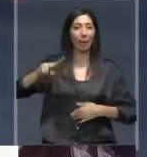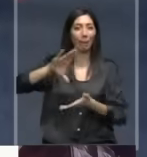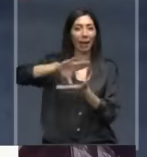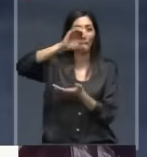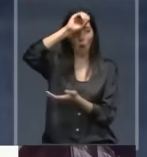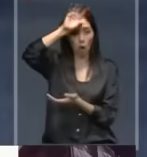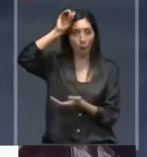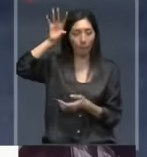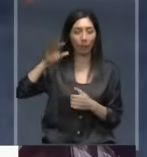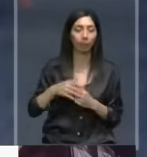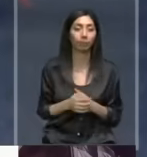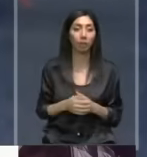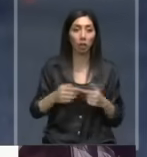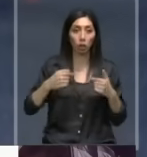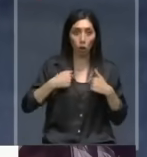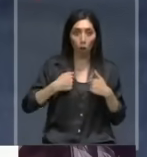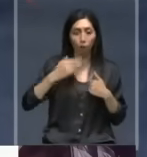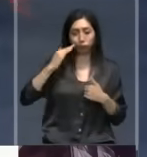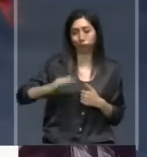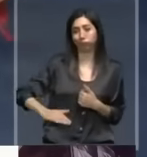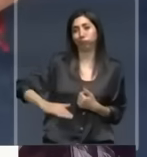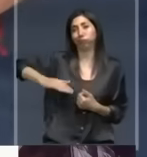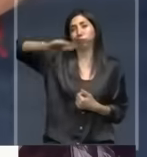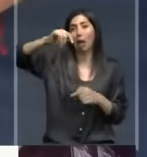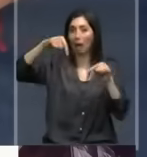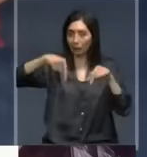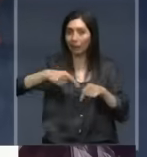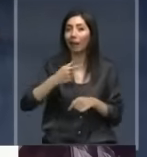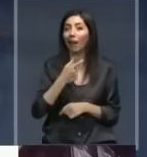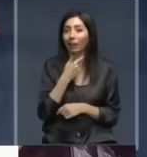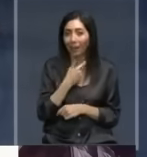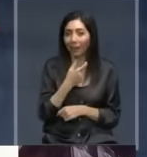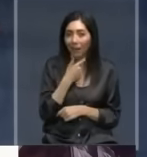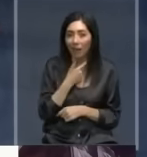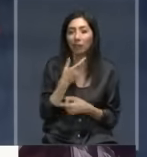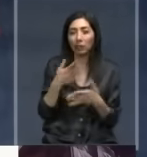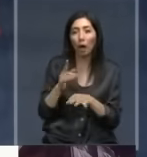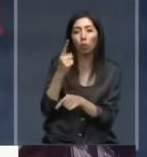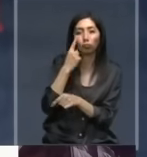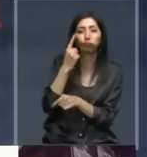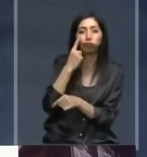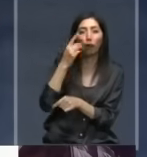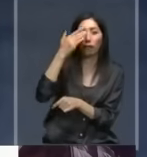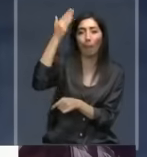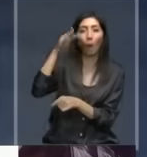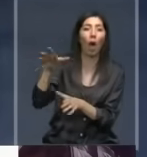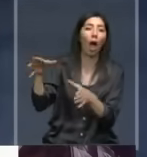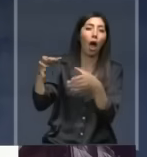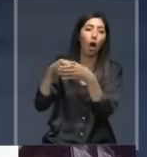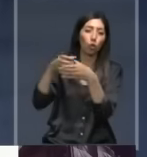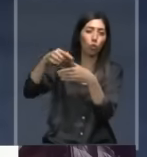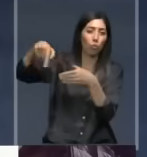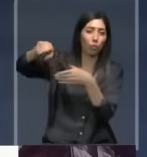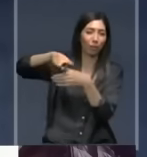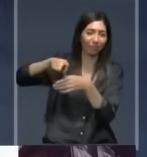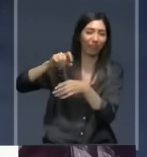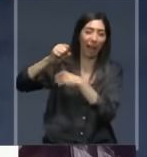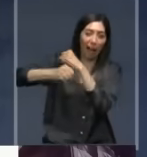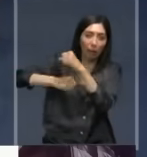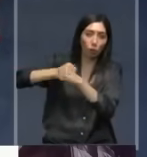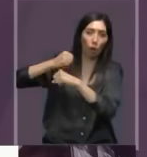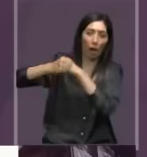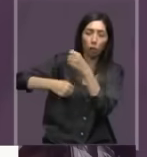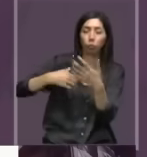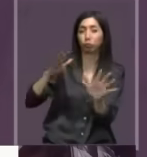Yo soy criada acá en Cartagena, años que se ha escuchado de esta organización que cada año ha sido más terrible en